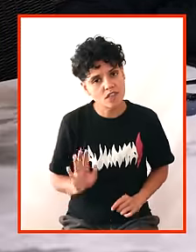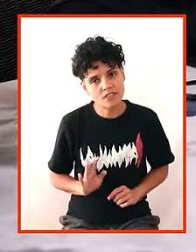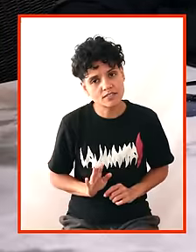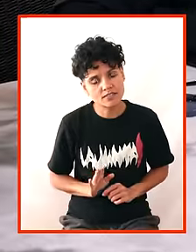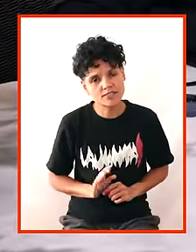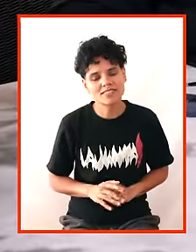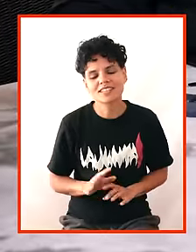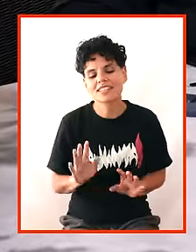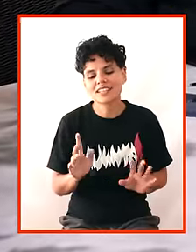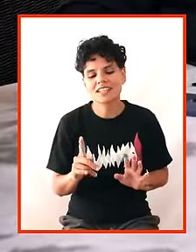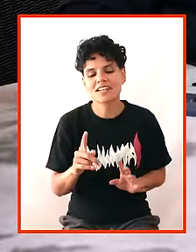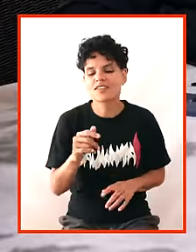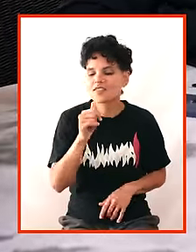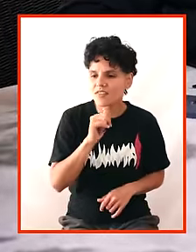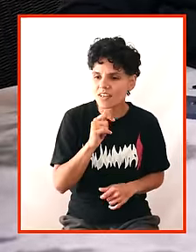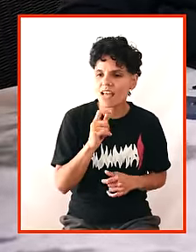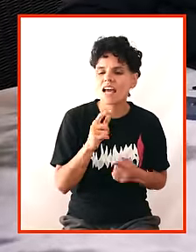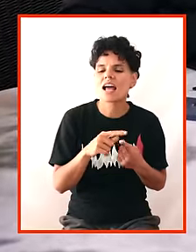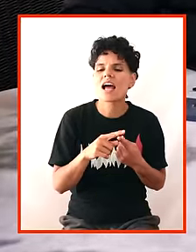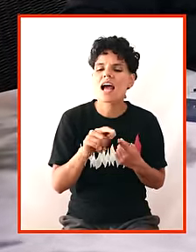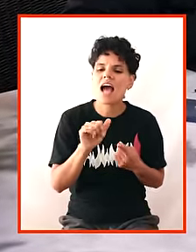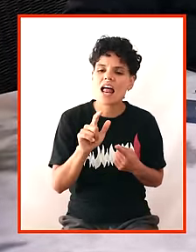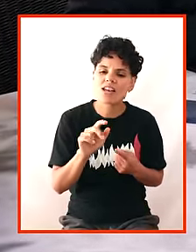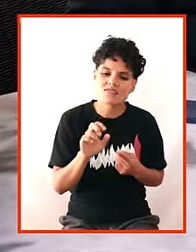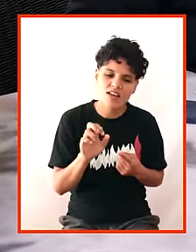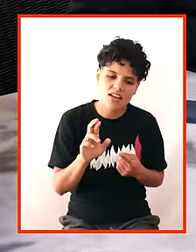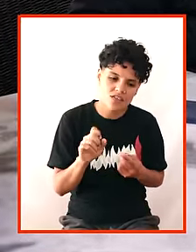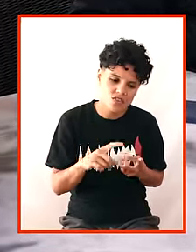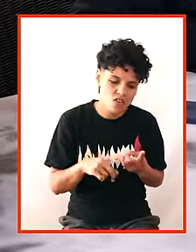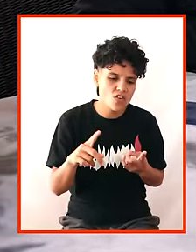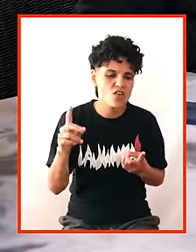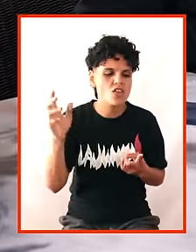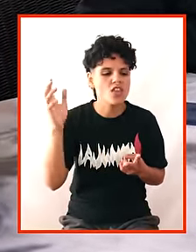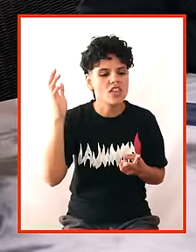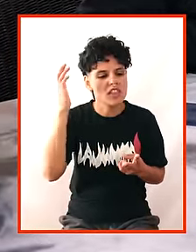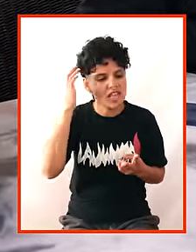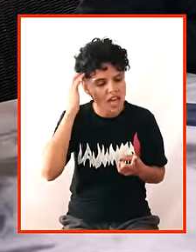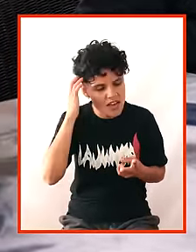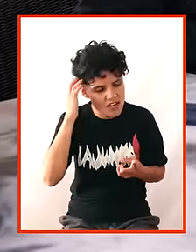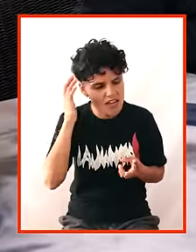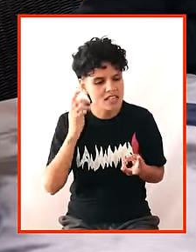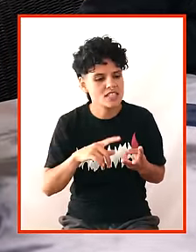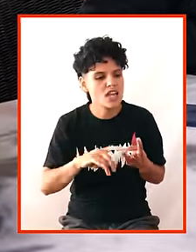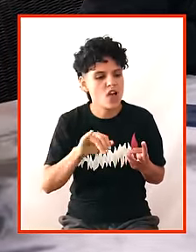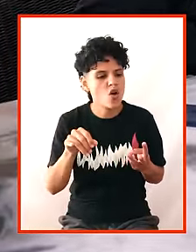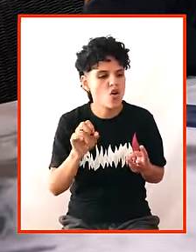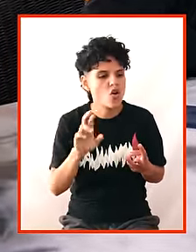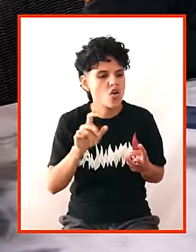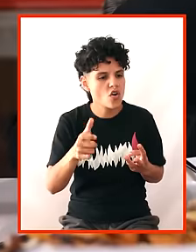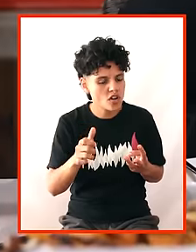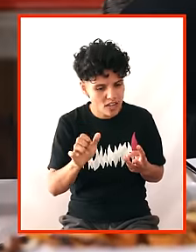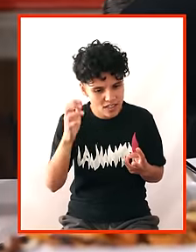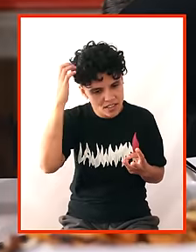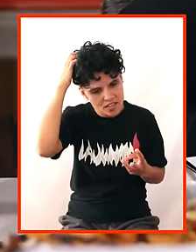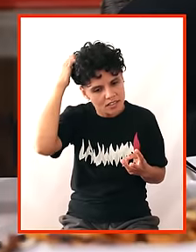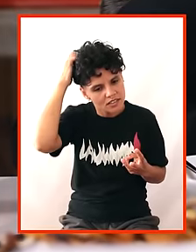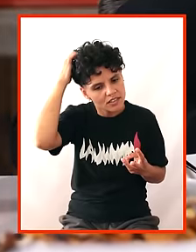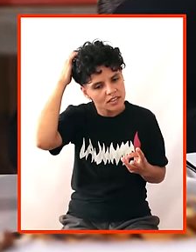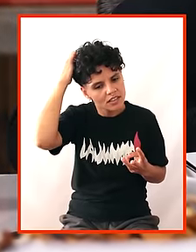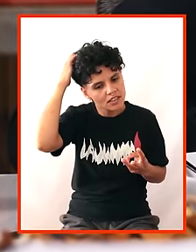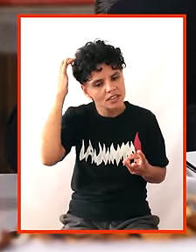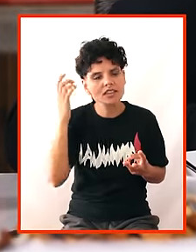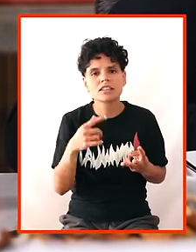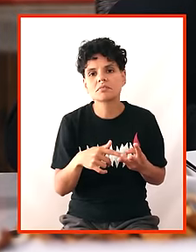No hemos hablado de Álvaro, hemos hablado de Cabeza, hemos hablado de Jorge. Gente que ha ido también entrando en las